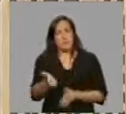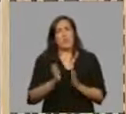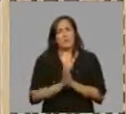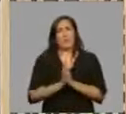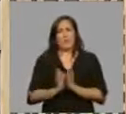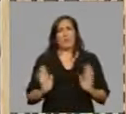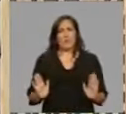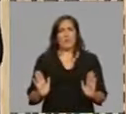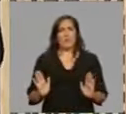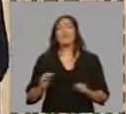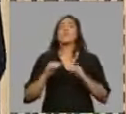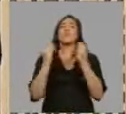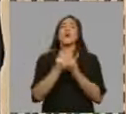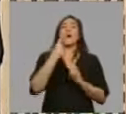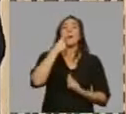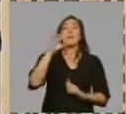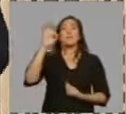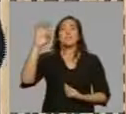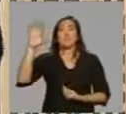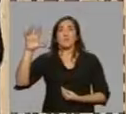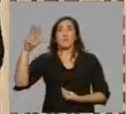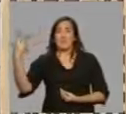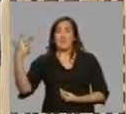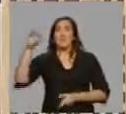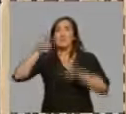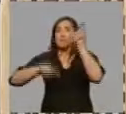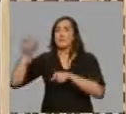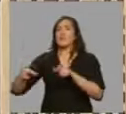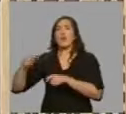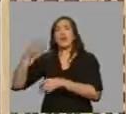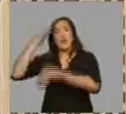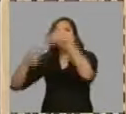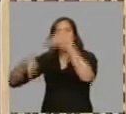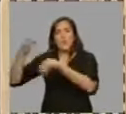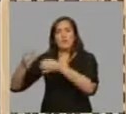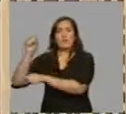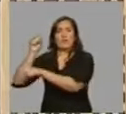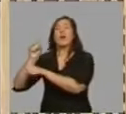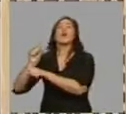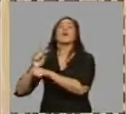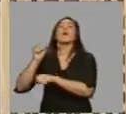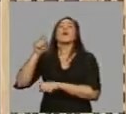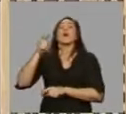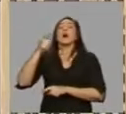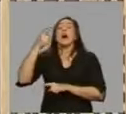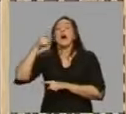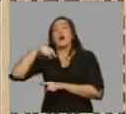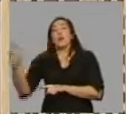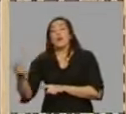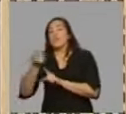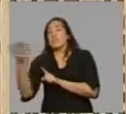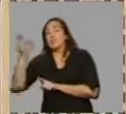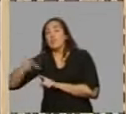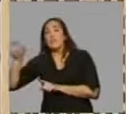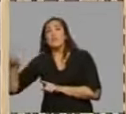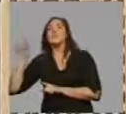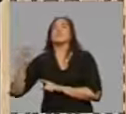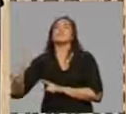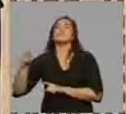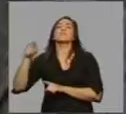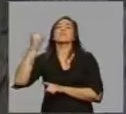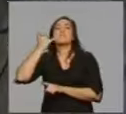Son 1.053 procesados, 559 elevados a juicio oral, 63 que ya